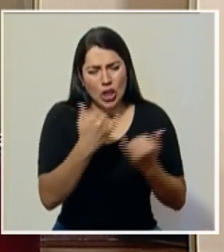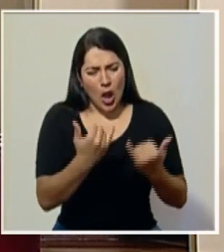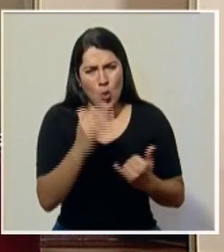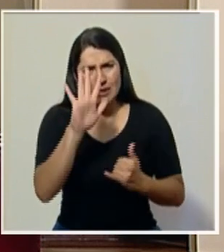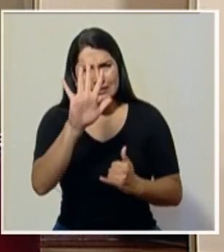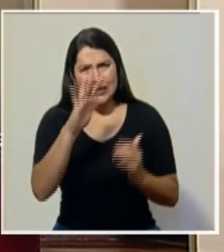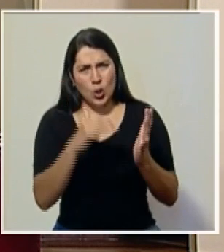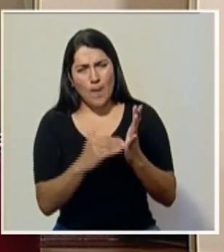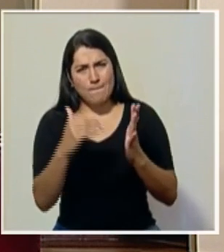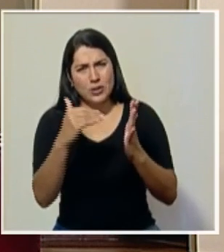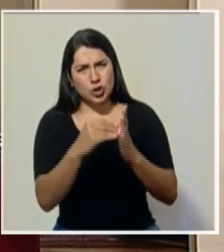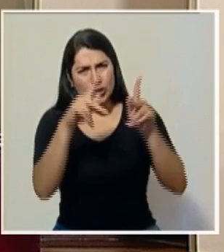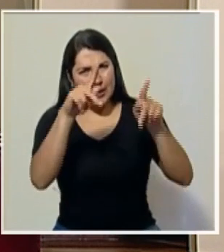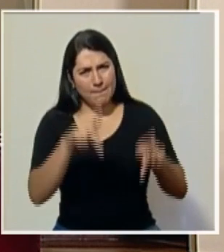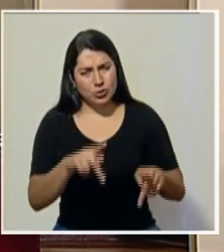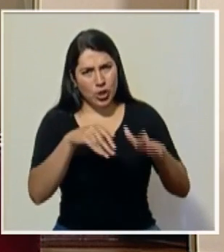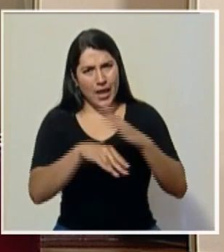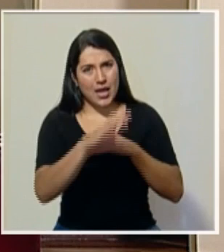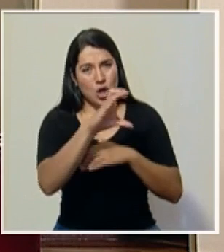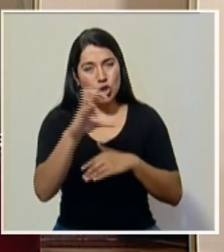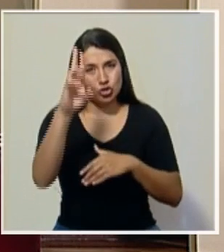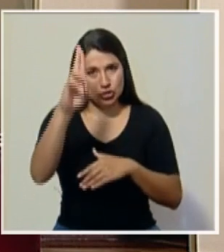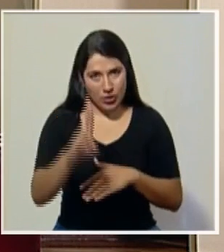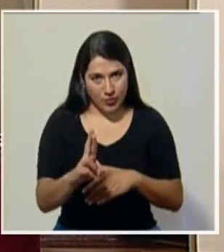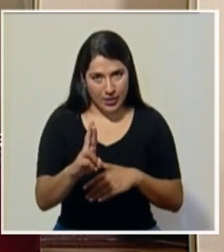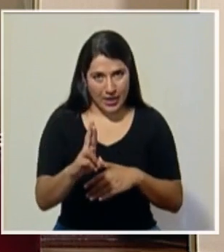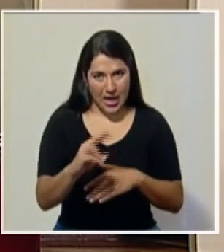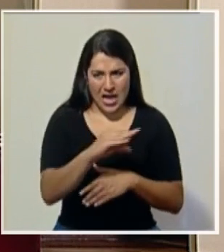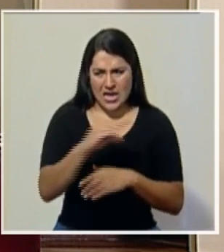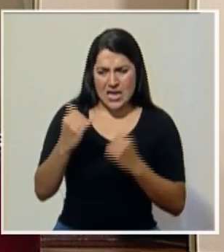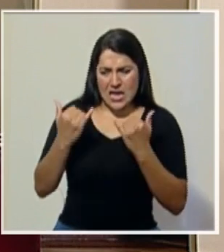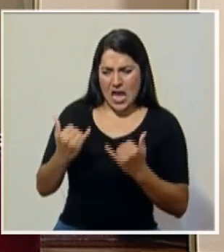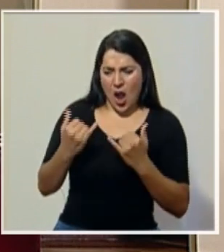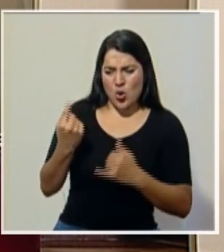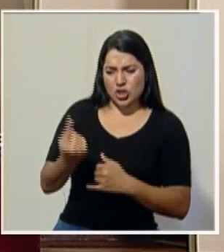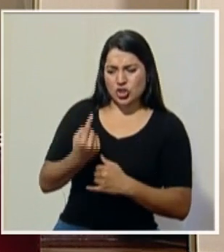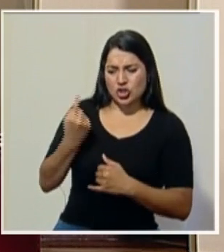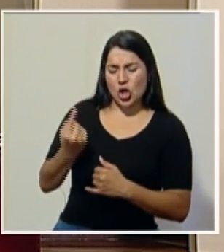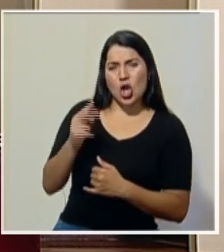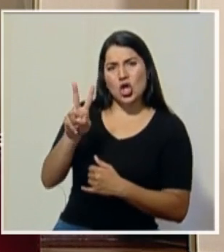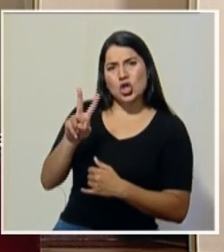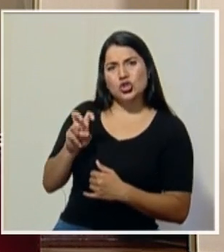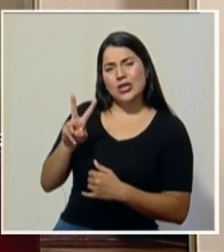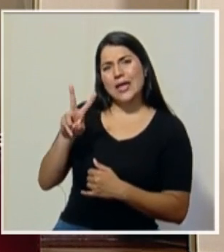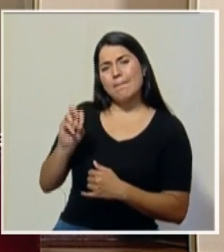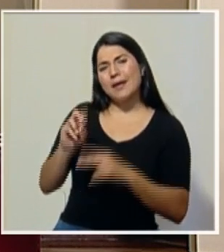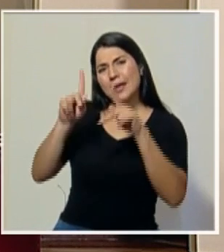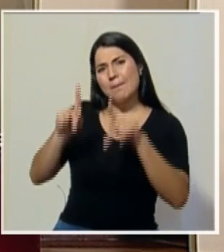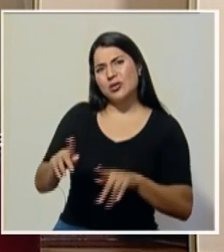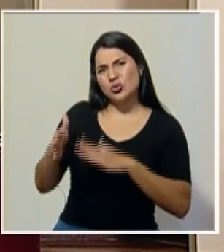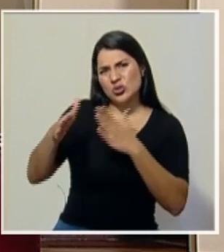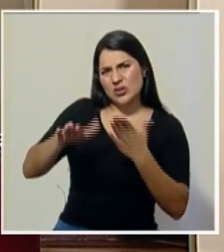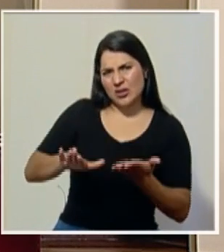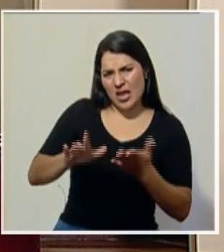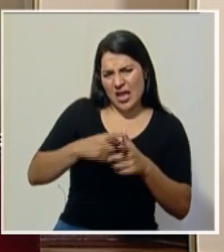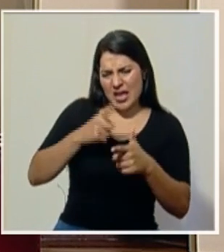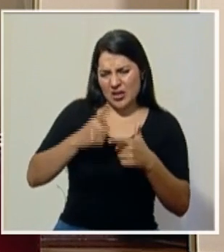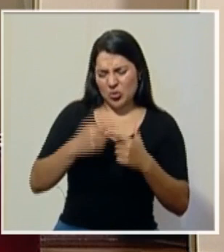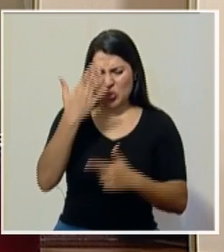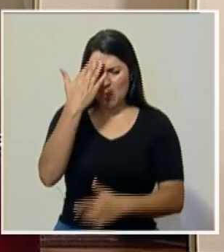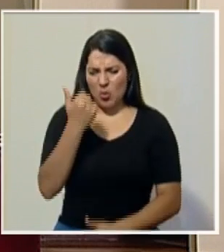de personas en toda Costa Rica y solo hay 220 muertos, el porcentaje es de